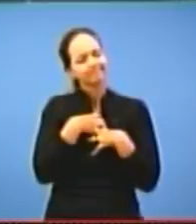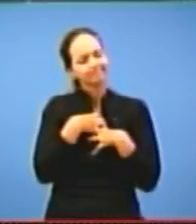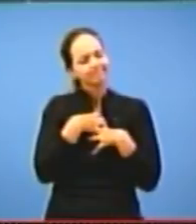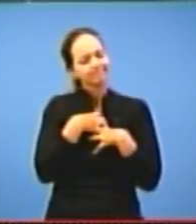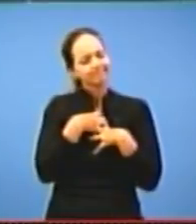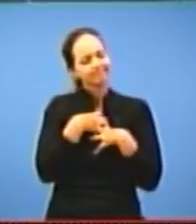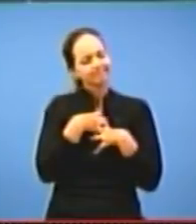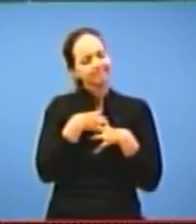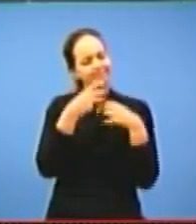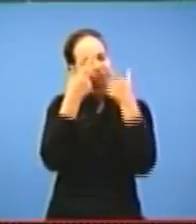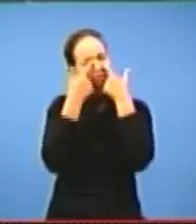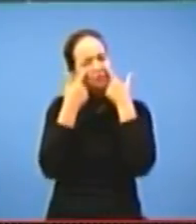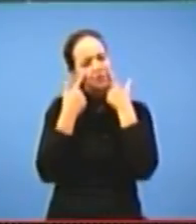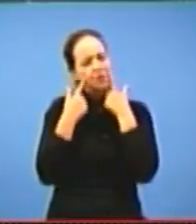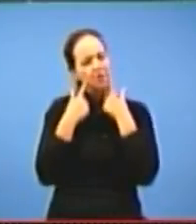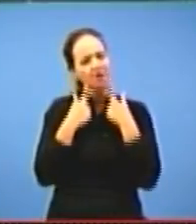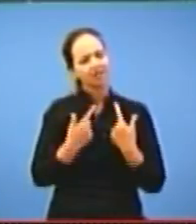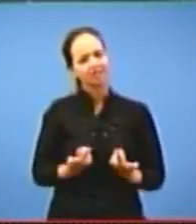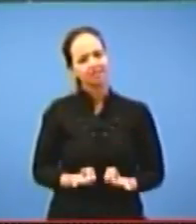iglesia.